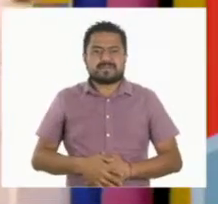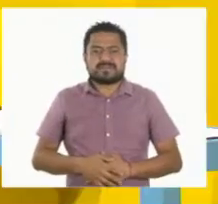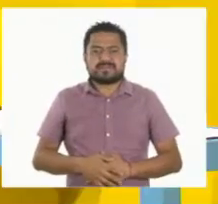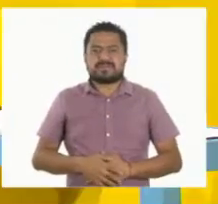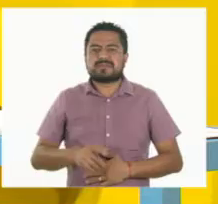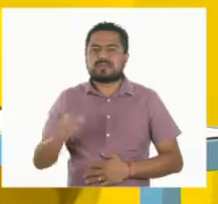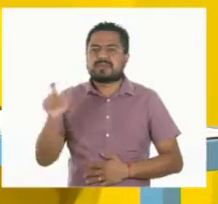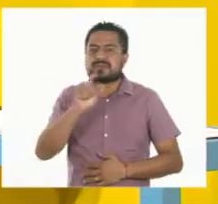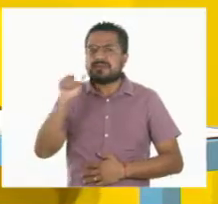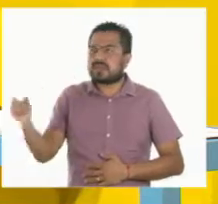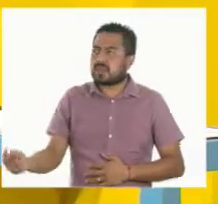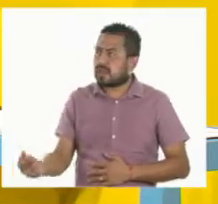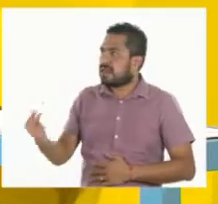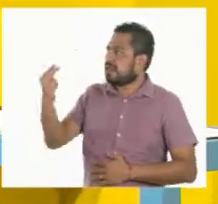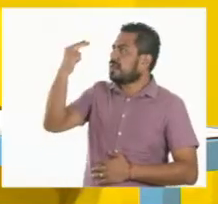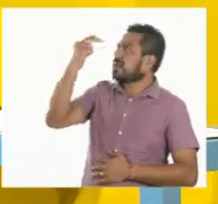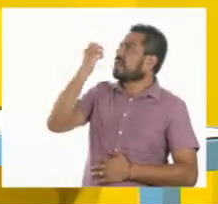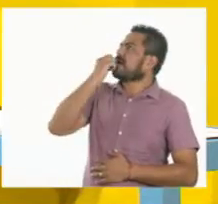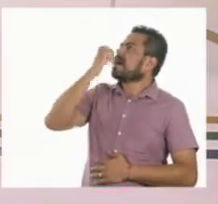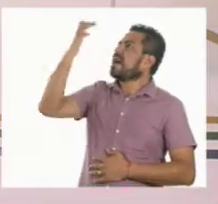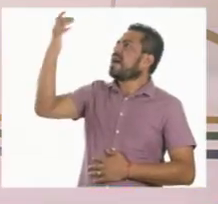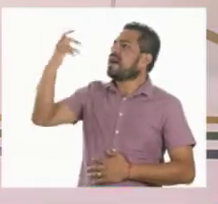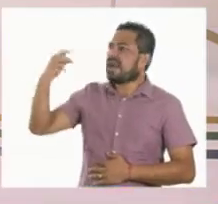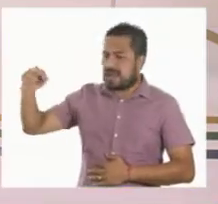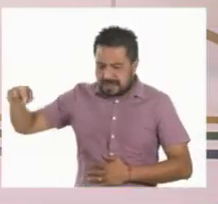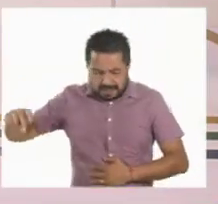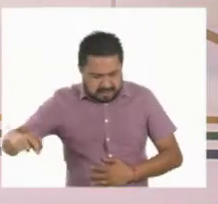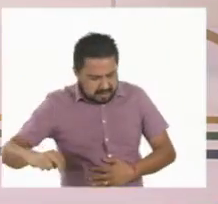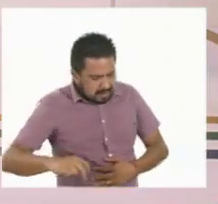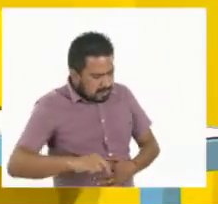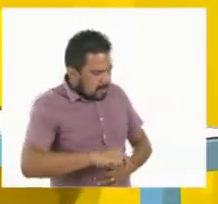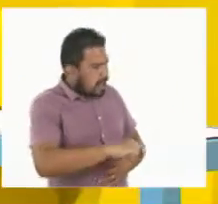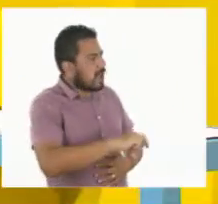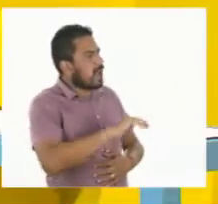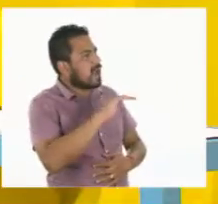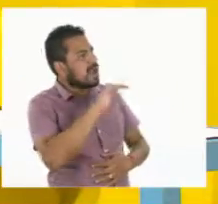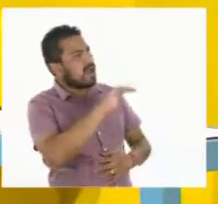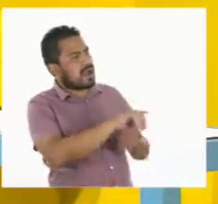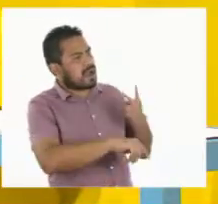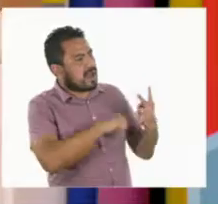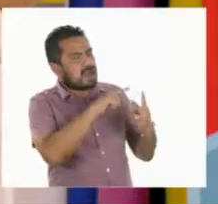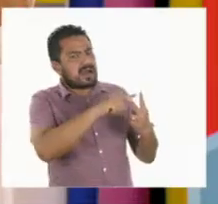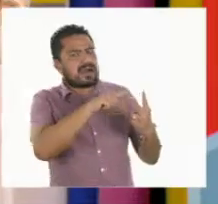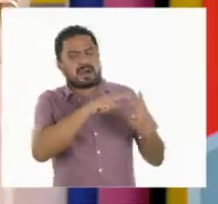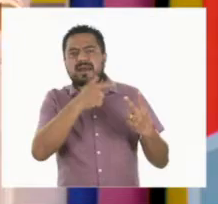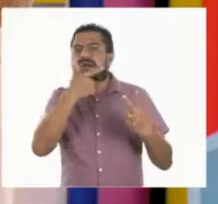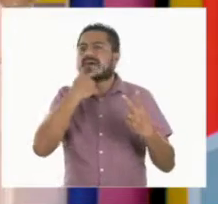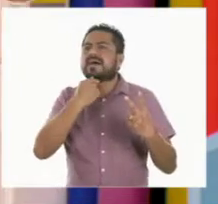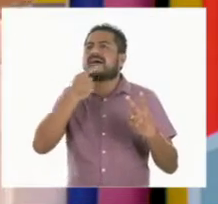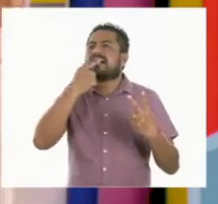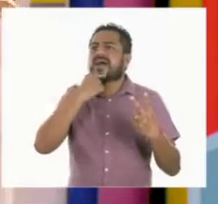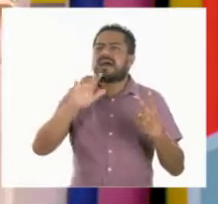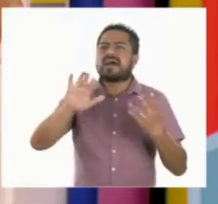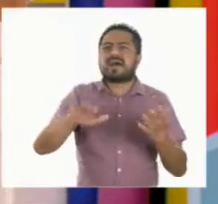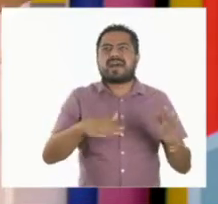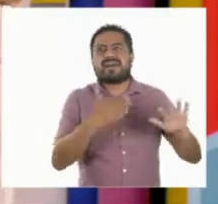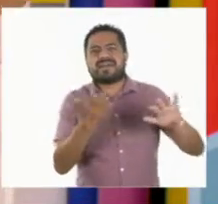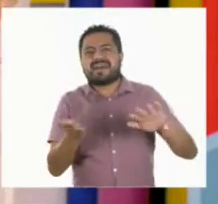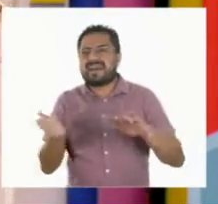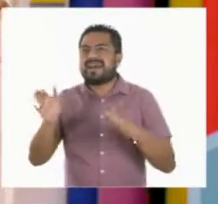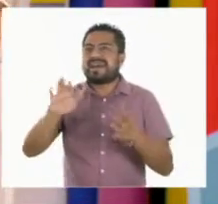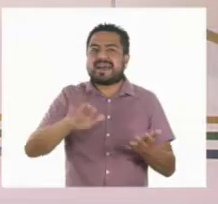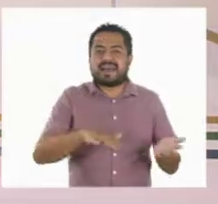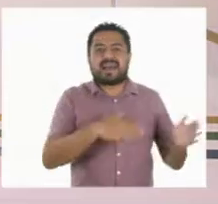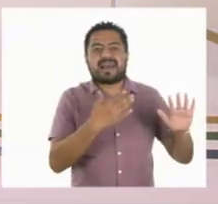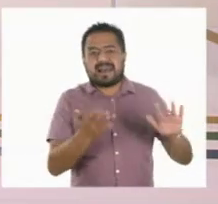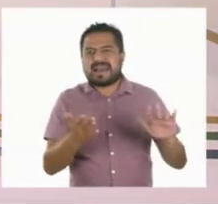Y cuando me ven, me gritan al pasar. Juan, Paco, Pedro de la Mar, la, la, la, la, la, la, la,